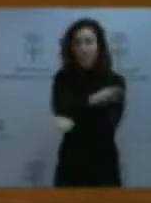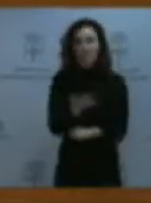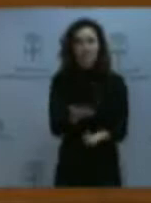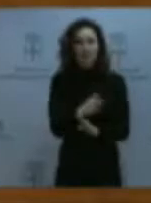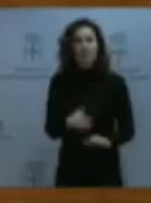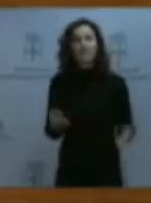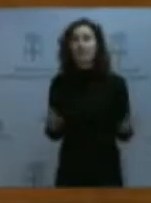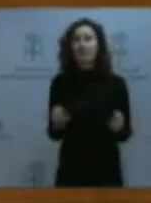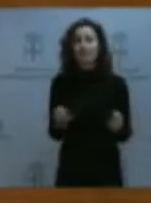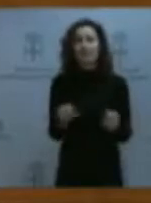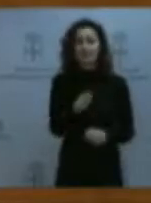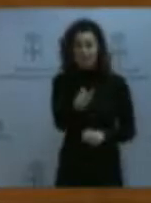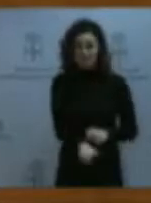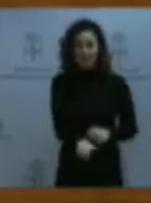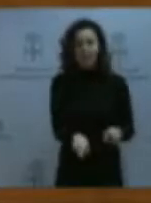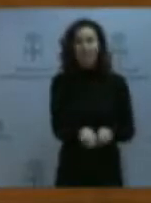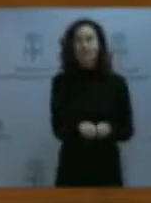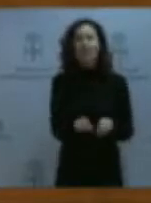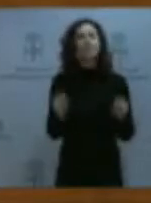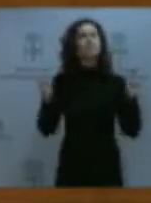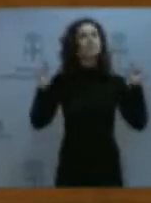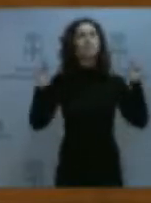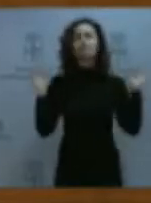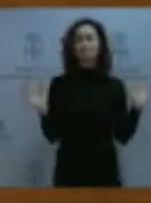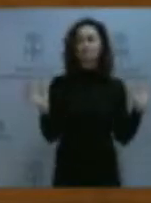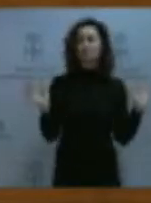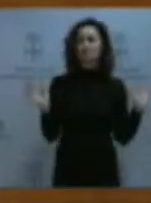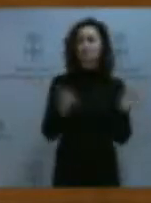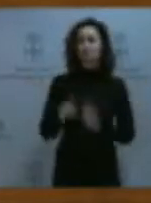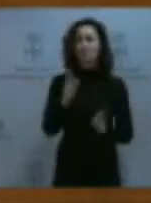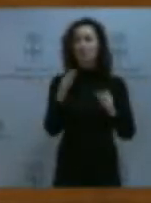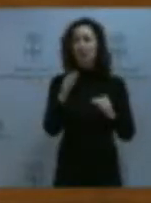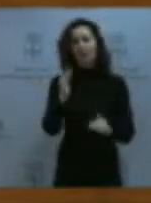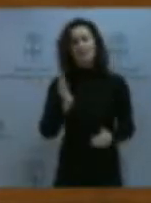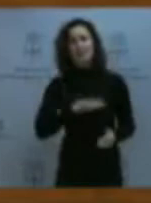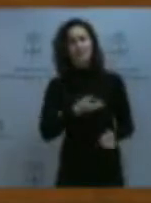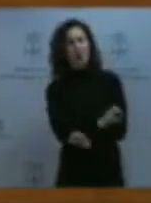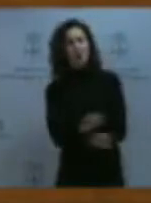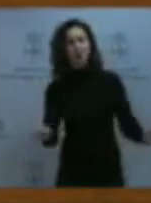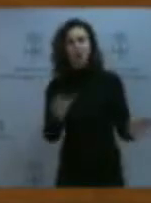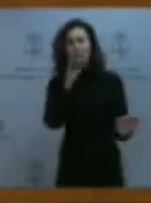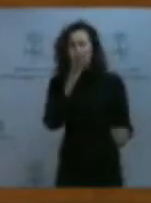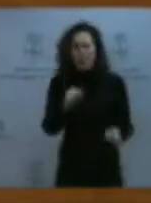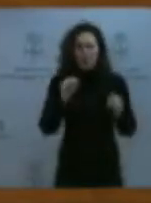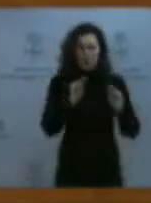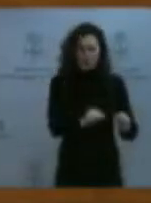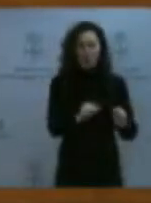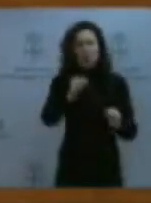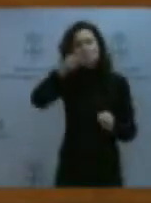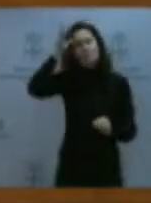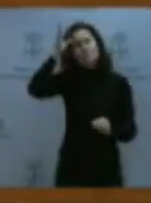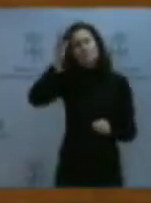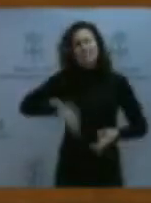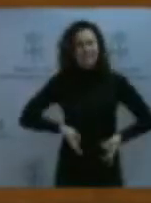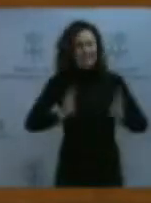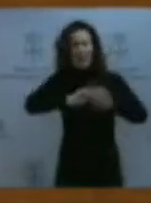más absolutamente impune de las absolutas barbaridades que en cualquier otro lugar no se permitirían, pero que se están permitiendo en